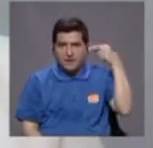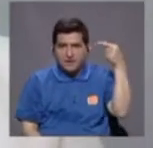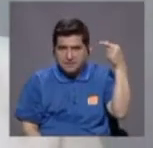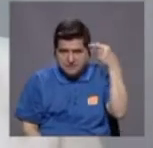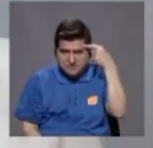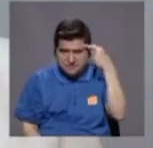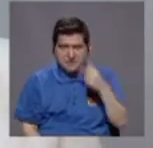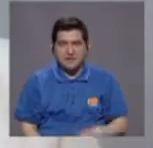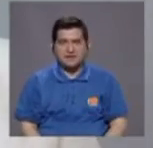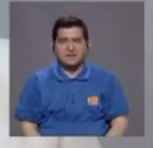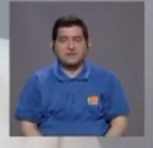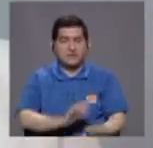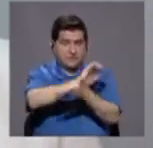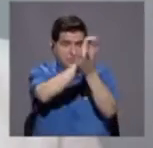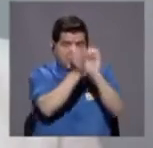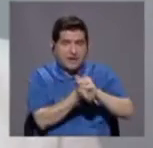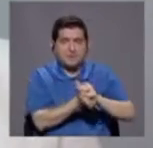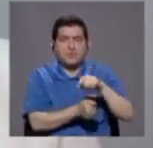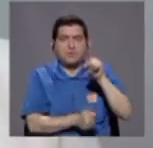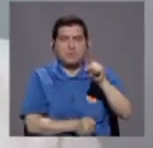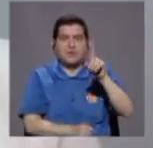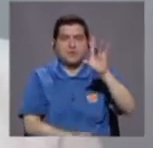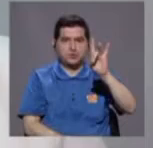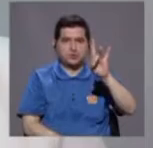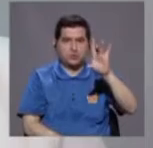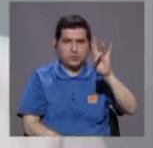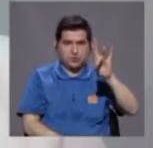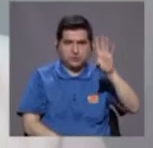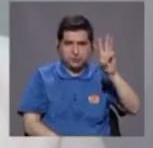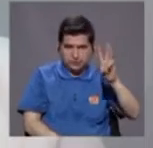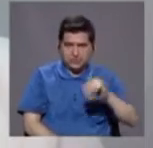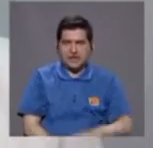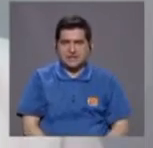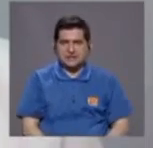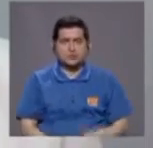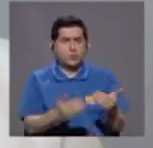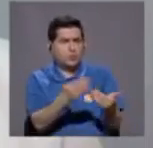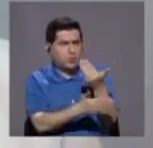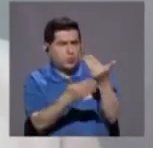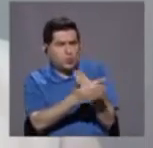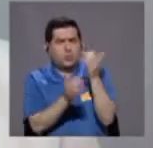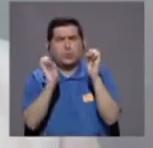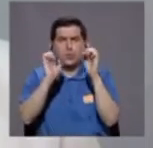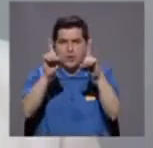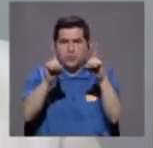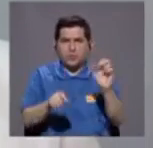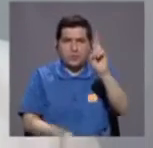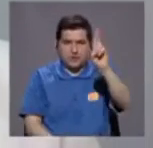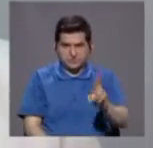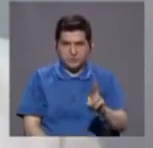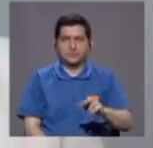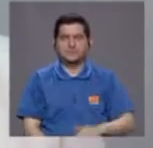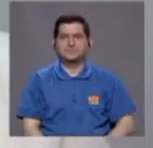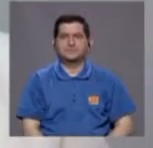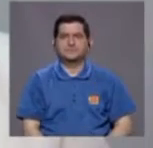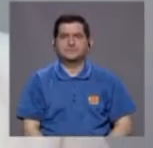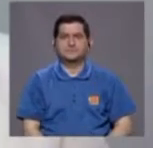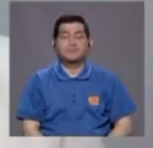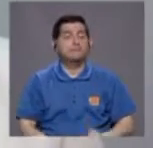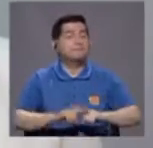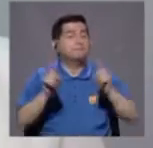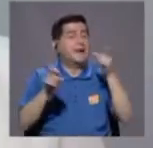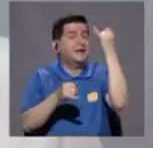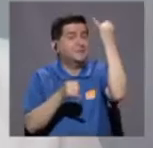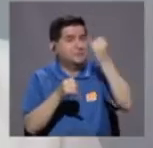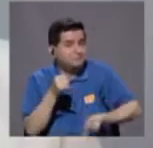Esta reforma de 1886 viene a modernizar la educación costarricense, aunque al